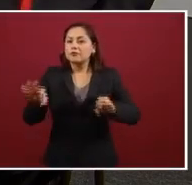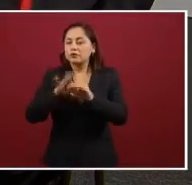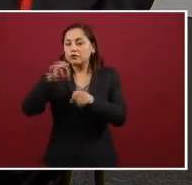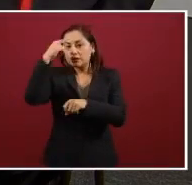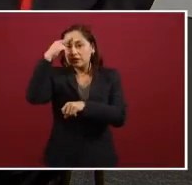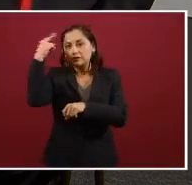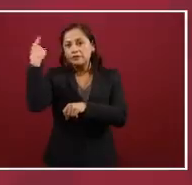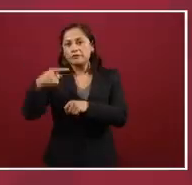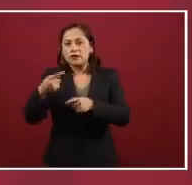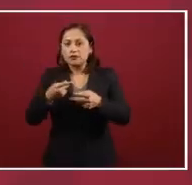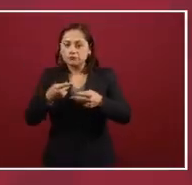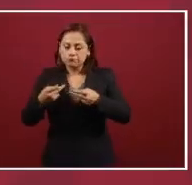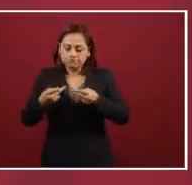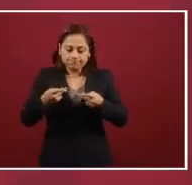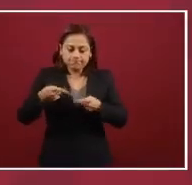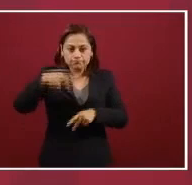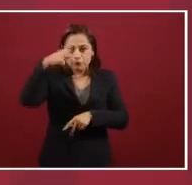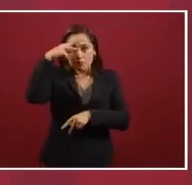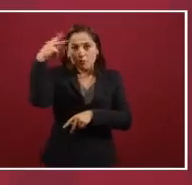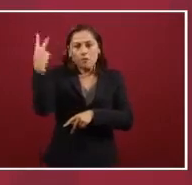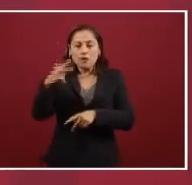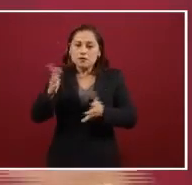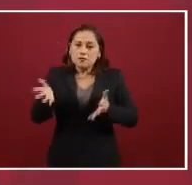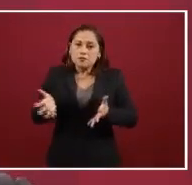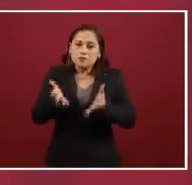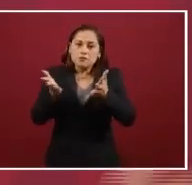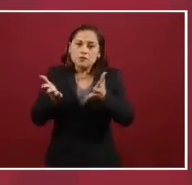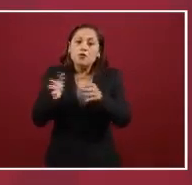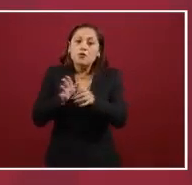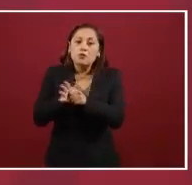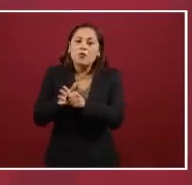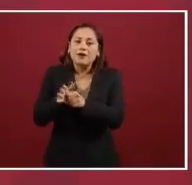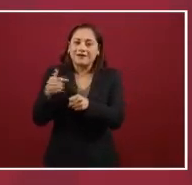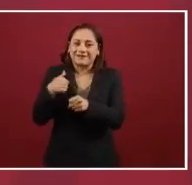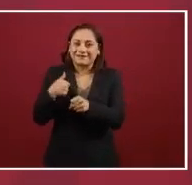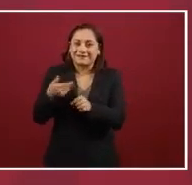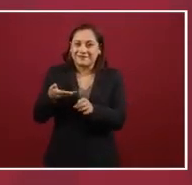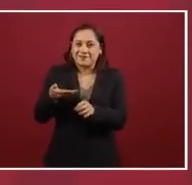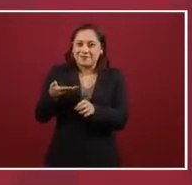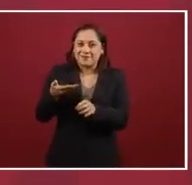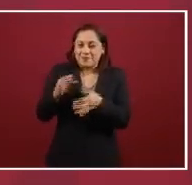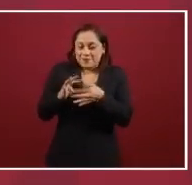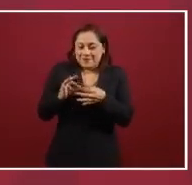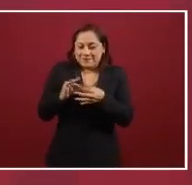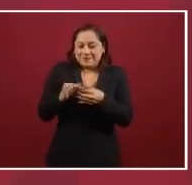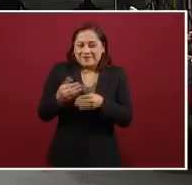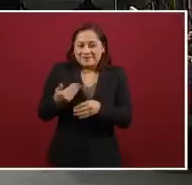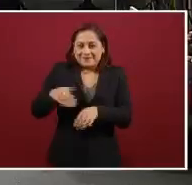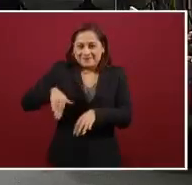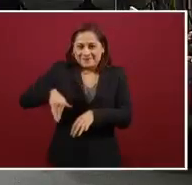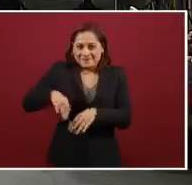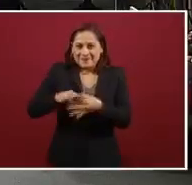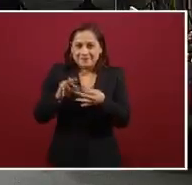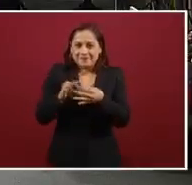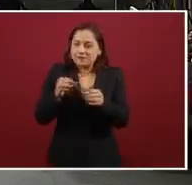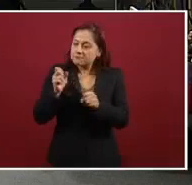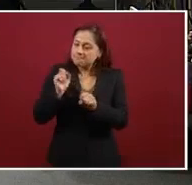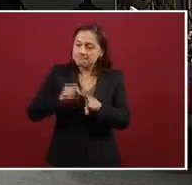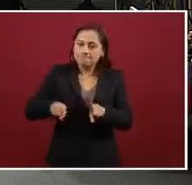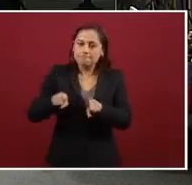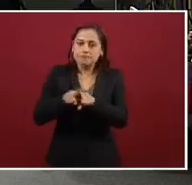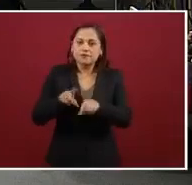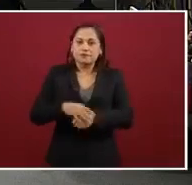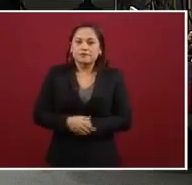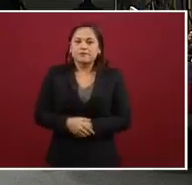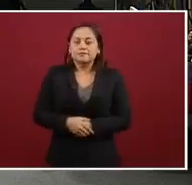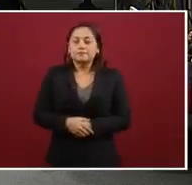venido promoviendo. ¿Qué es cuál? La que acabo de describir ahora en los últimos minutos. Conforme vayamos